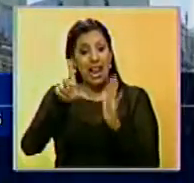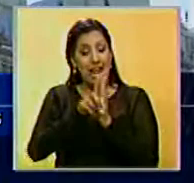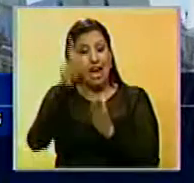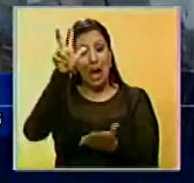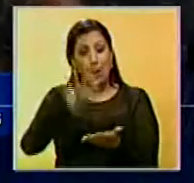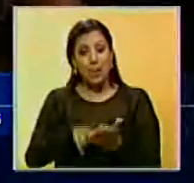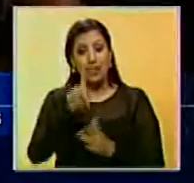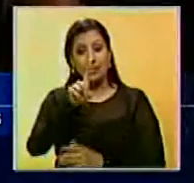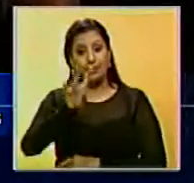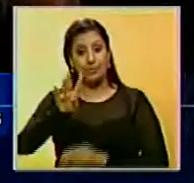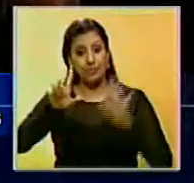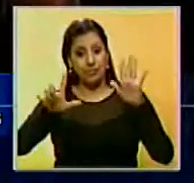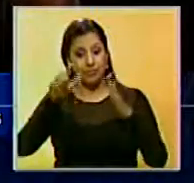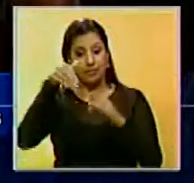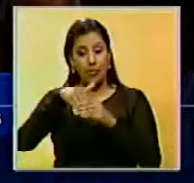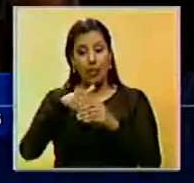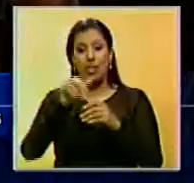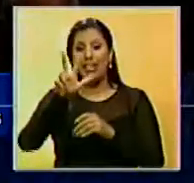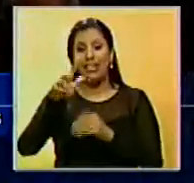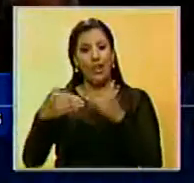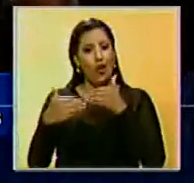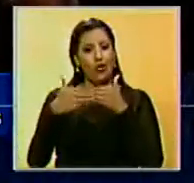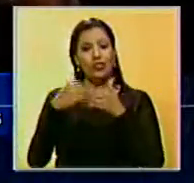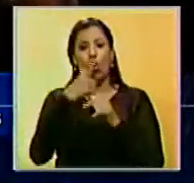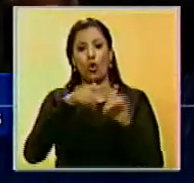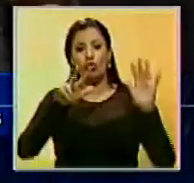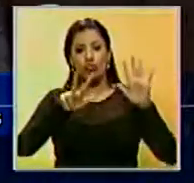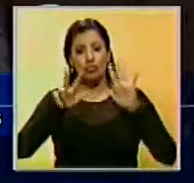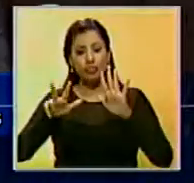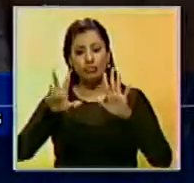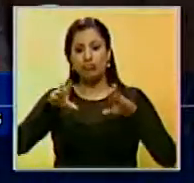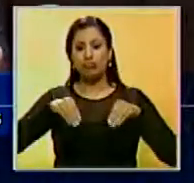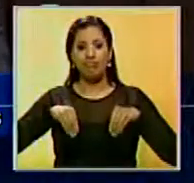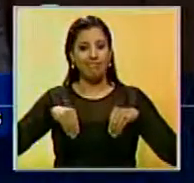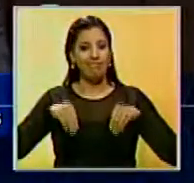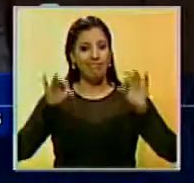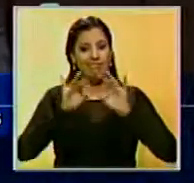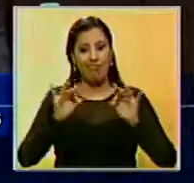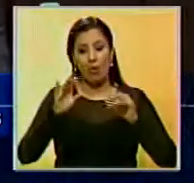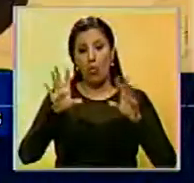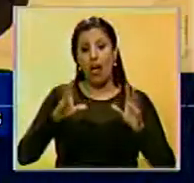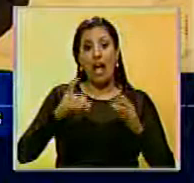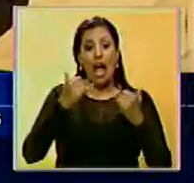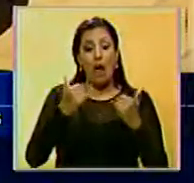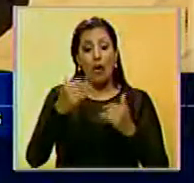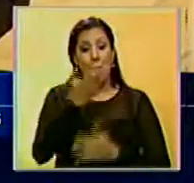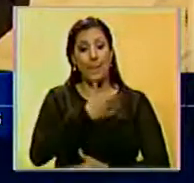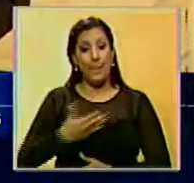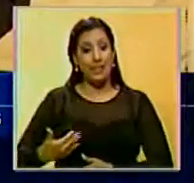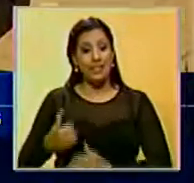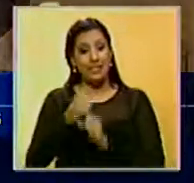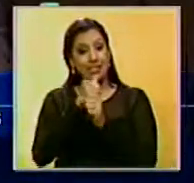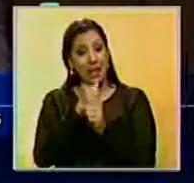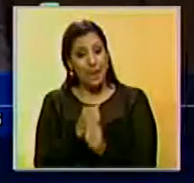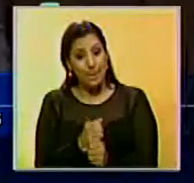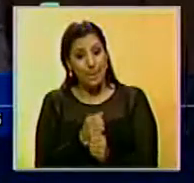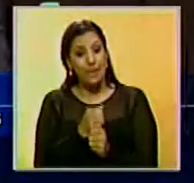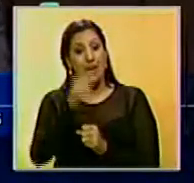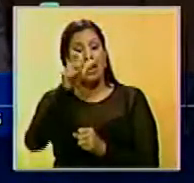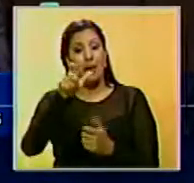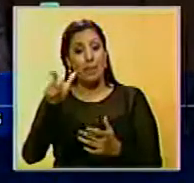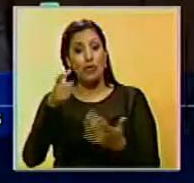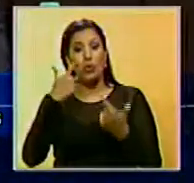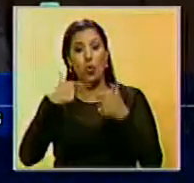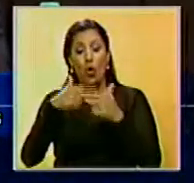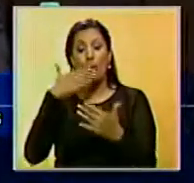147 votos a favor, 3 en contra y hubo 88 abstenciones. Se espera que el presidente Mauricio Macri, quien rechaza abiertamente